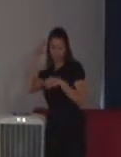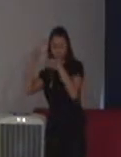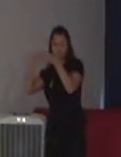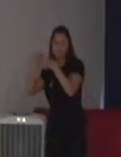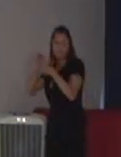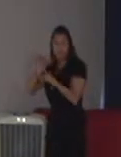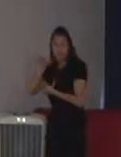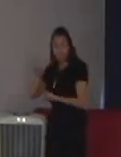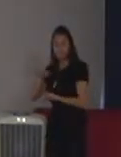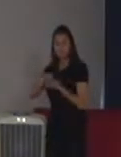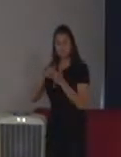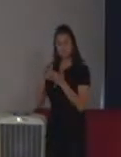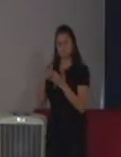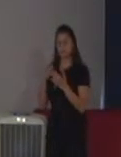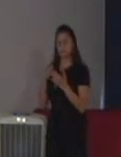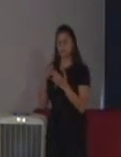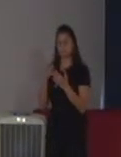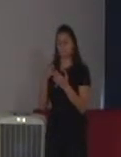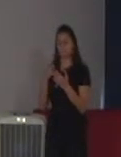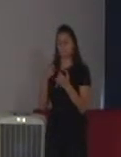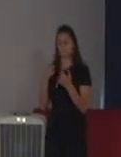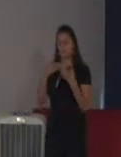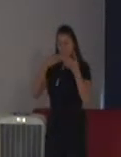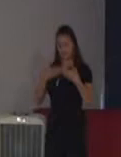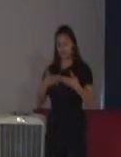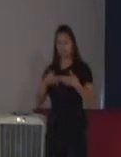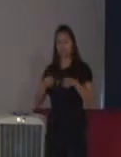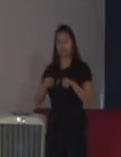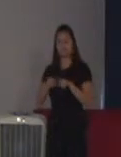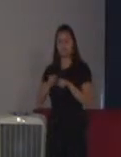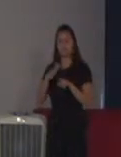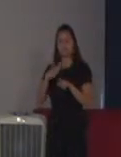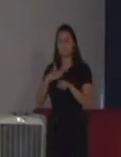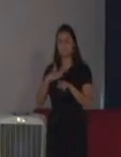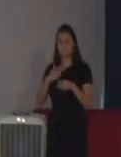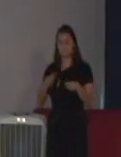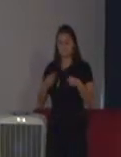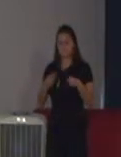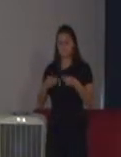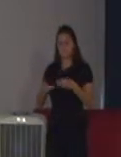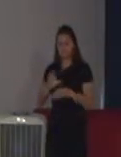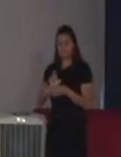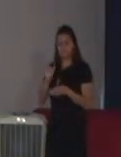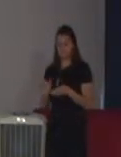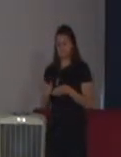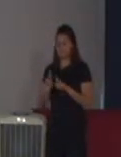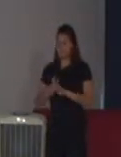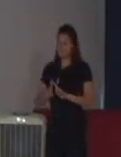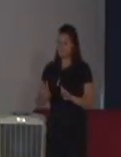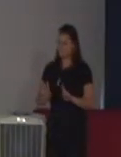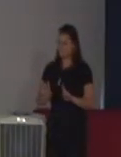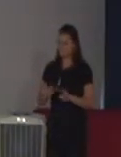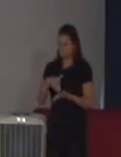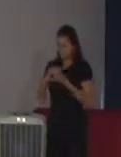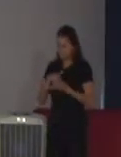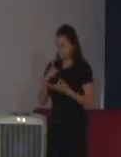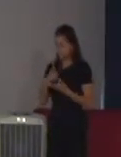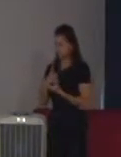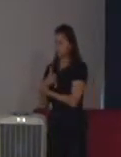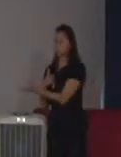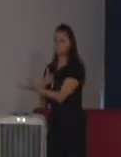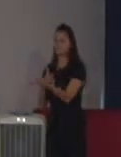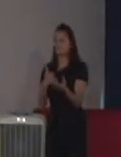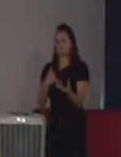de otra manera, o sea, es una posibilidad de ejercer una ciudadanía desde la diferencia. Y yo creo que, digamos, ahí hay un